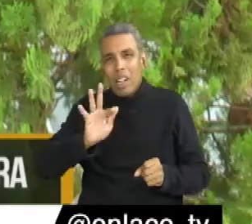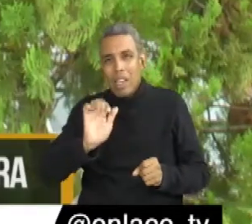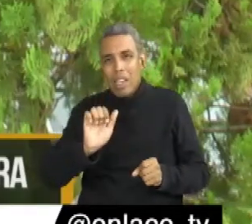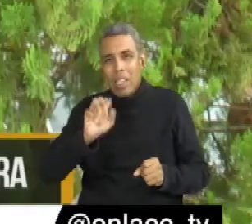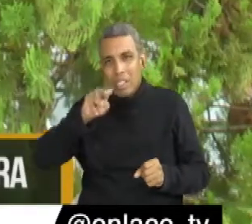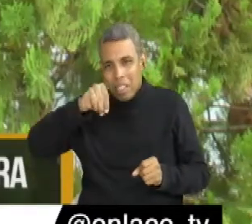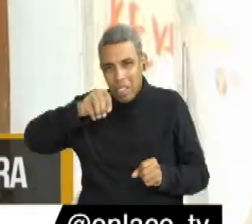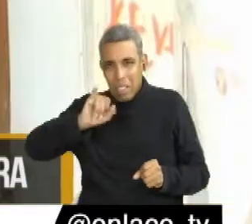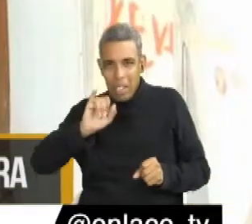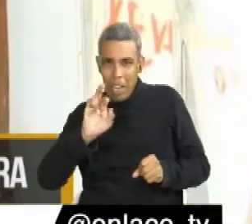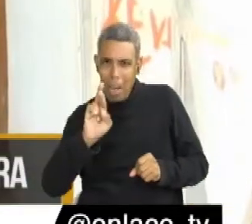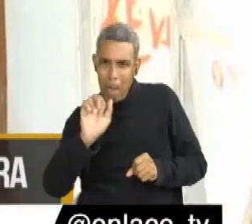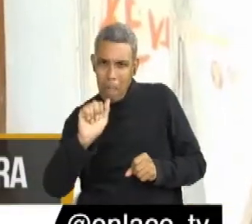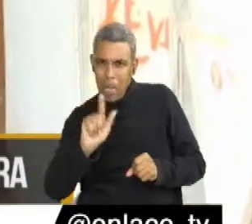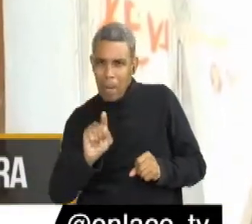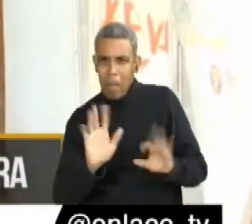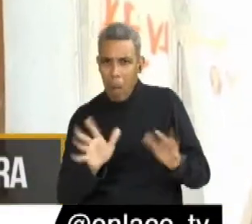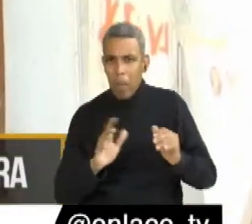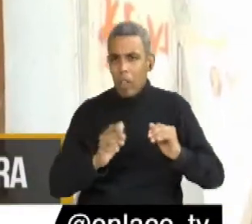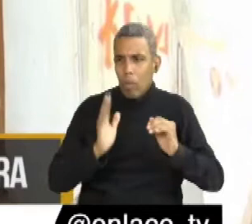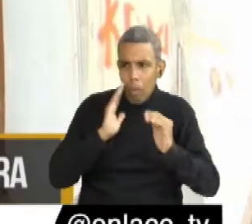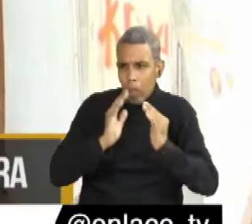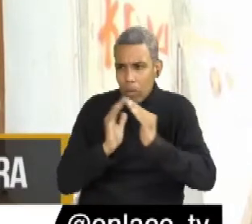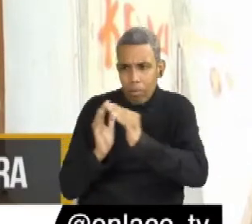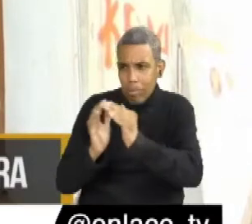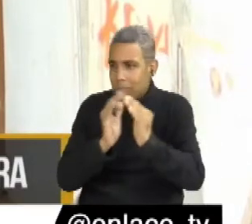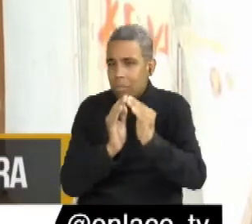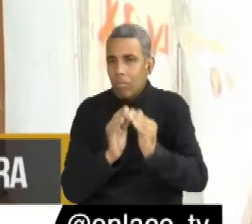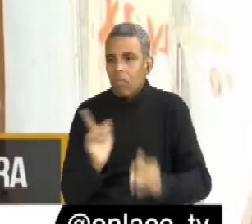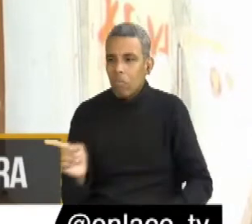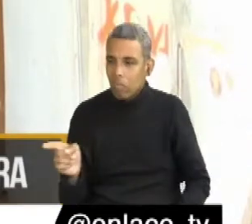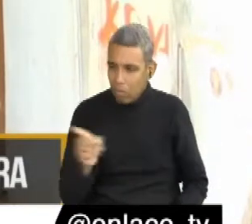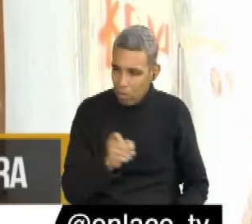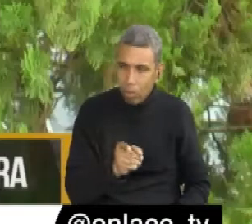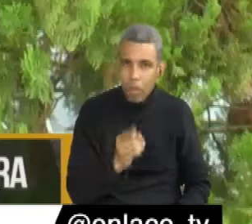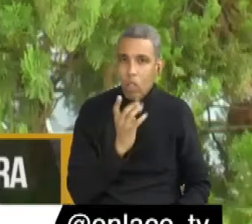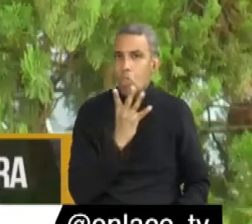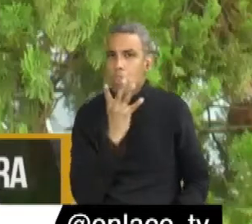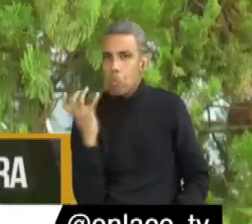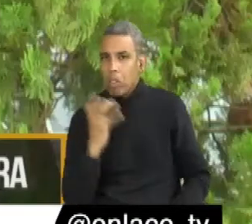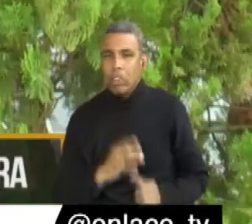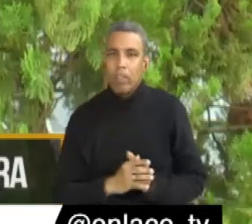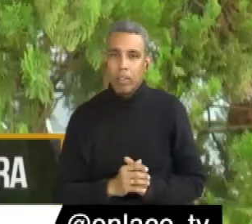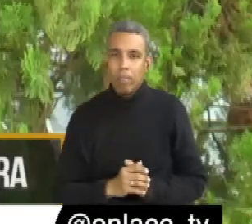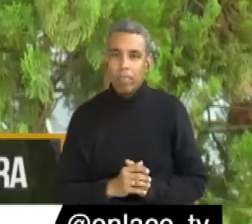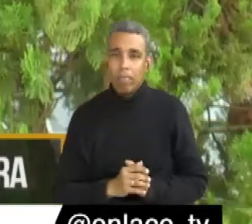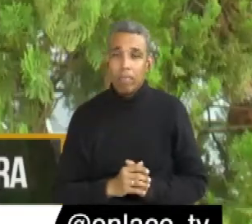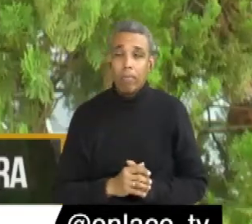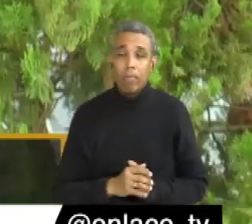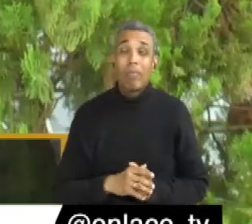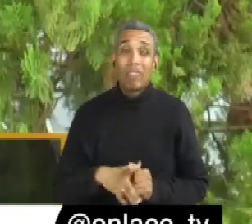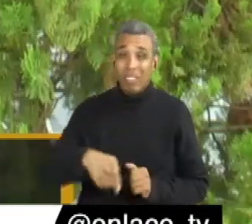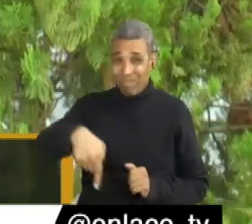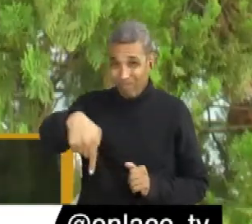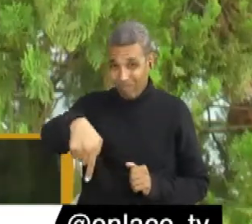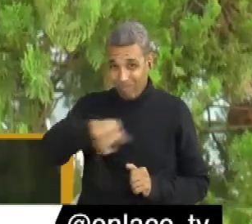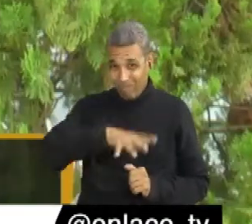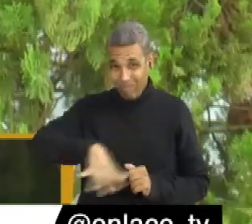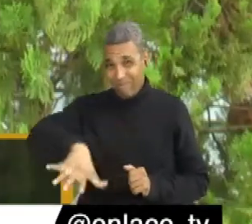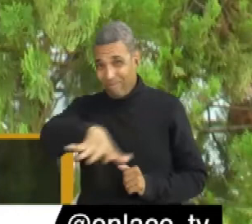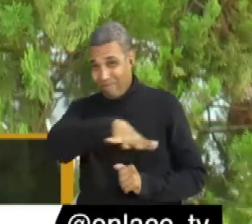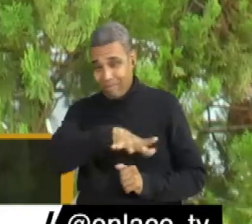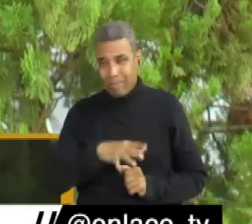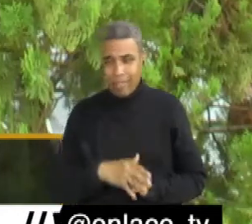el Brisa de Altamira. Este es otro caso que así lo describe el dirigente comunal. Allá también hay otro caso parecido al de la señora